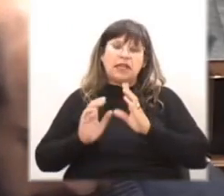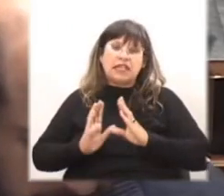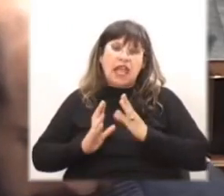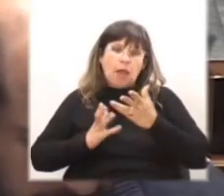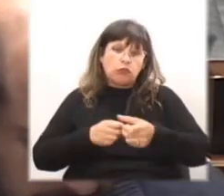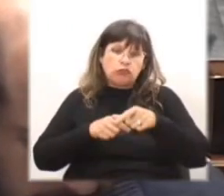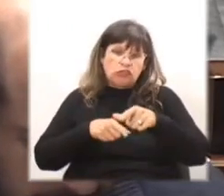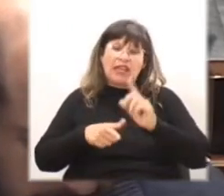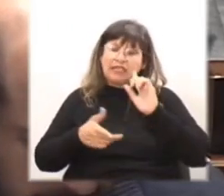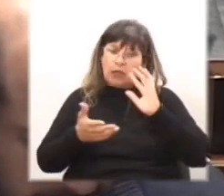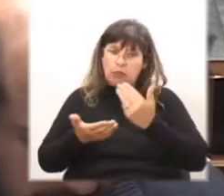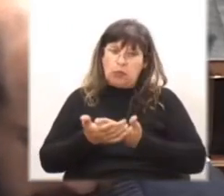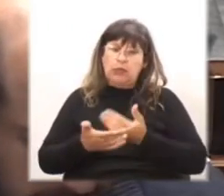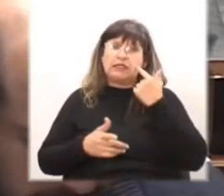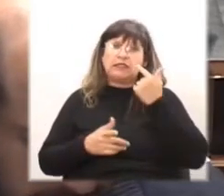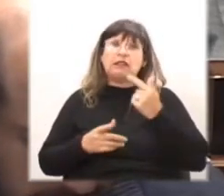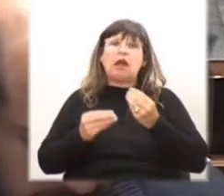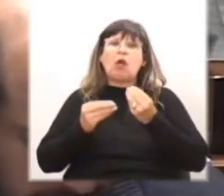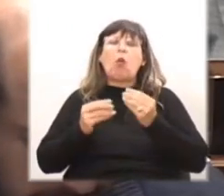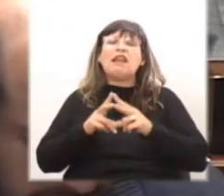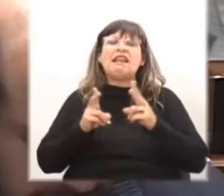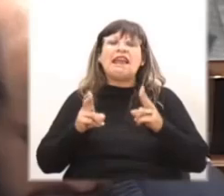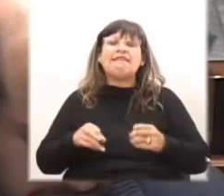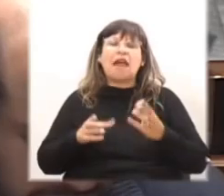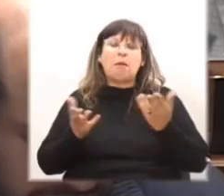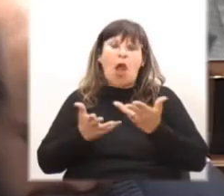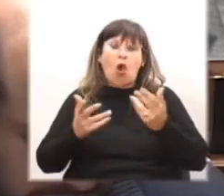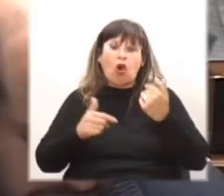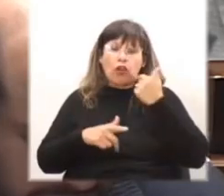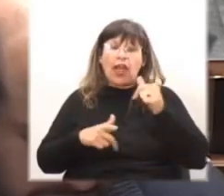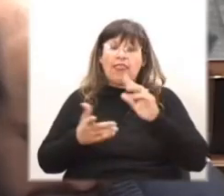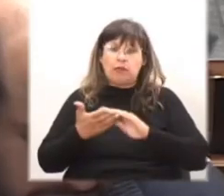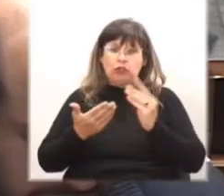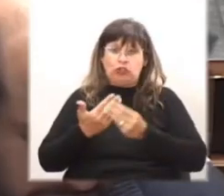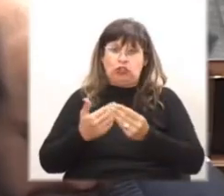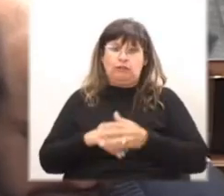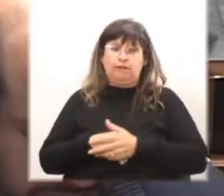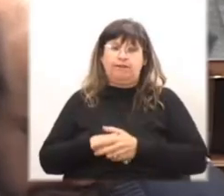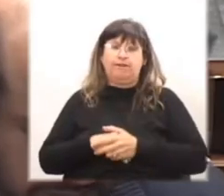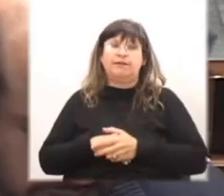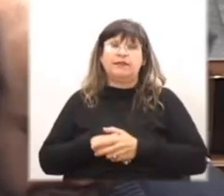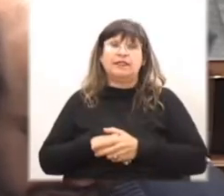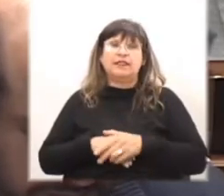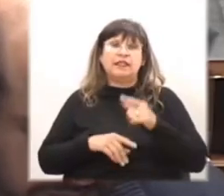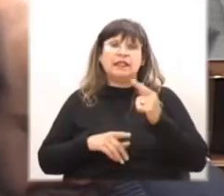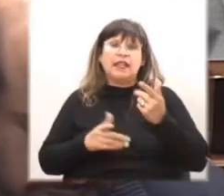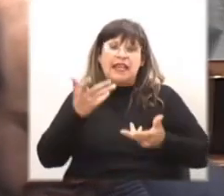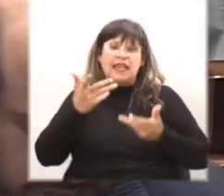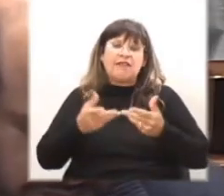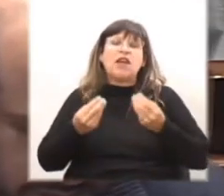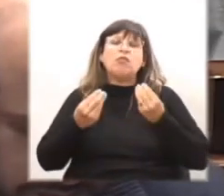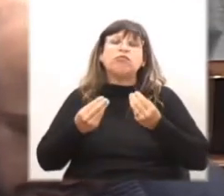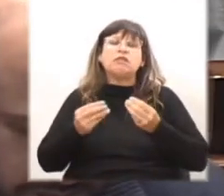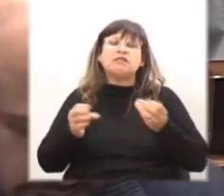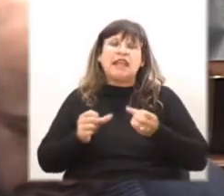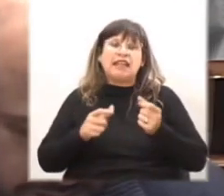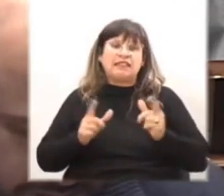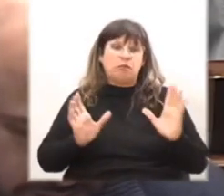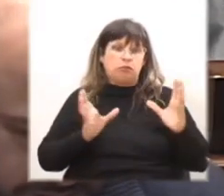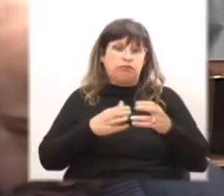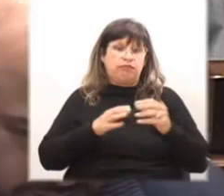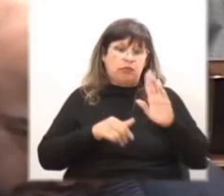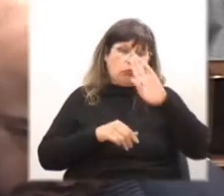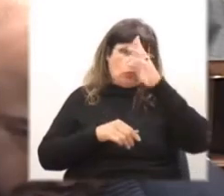iniciativa? ¿En qué etapa se encuentra el proyecto? ¿Qué evaluación se hace por parte de CTM?